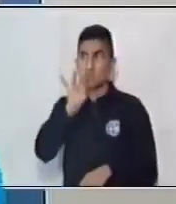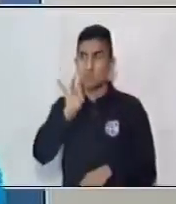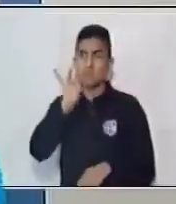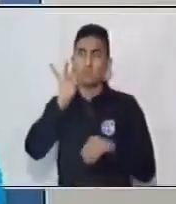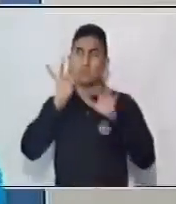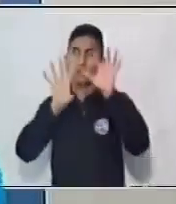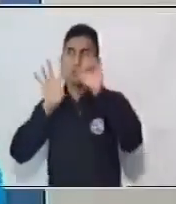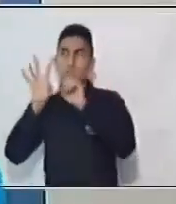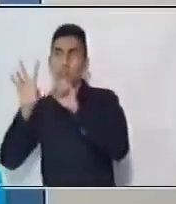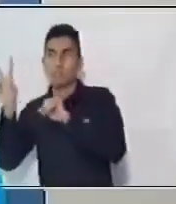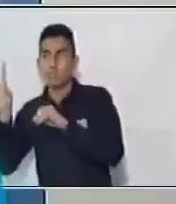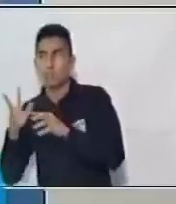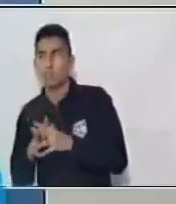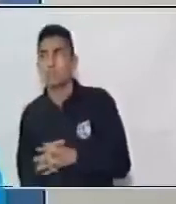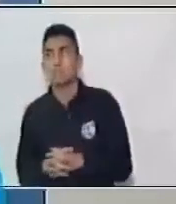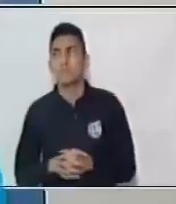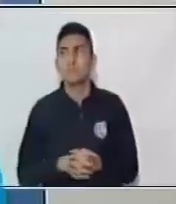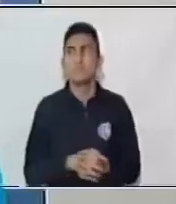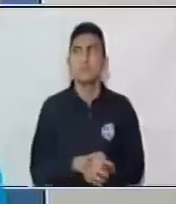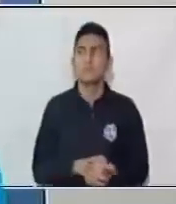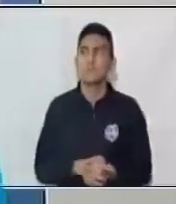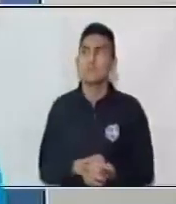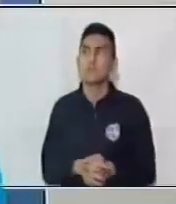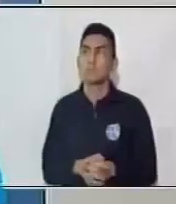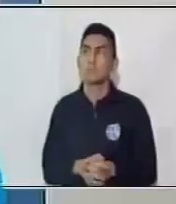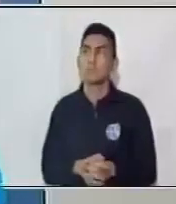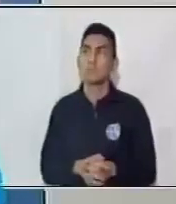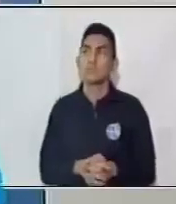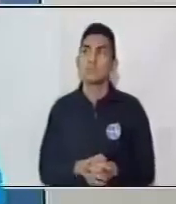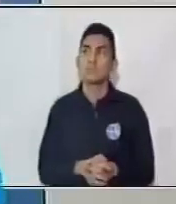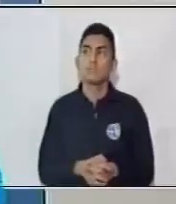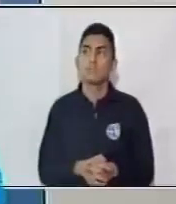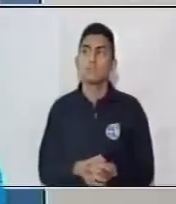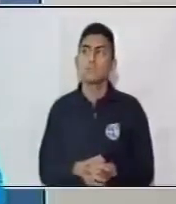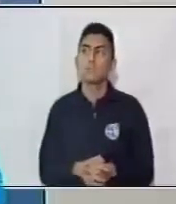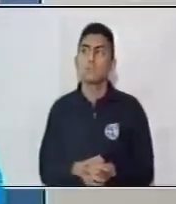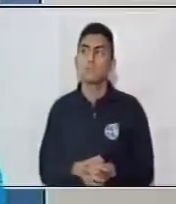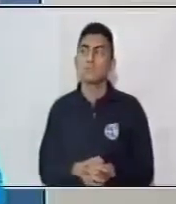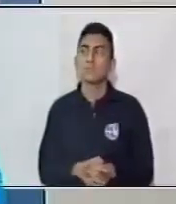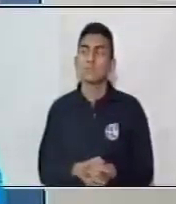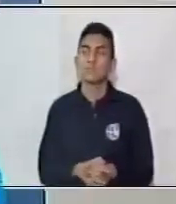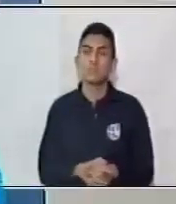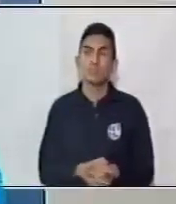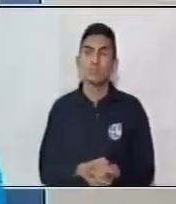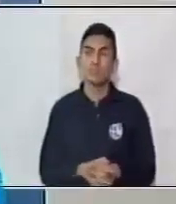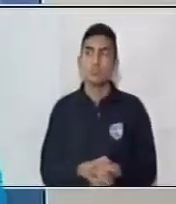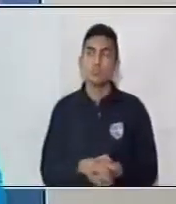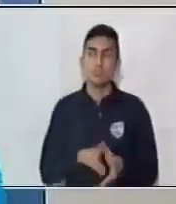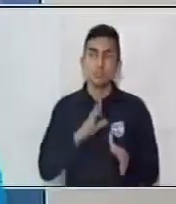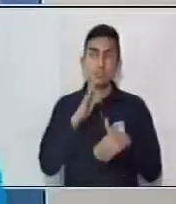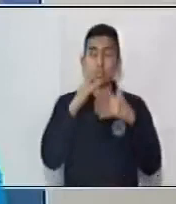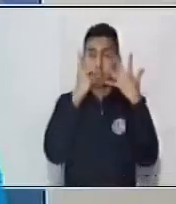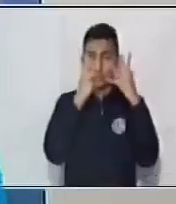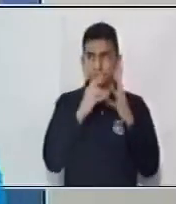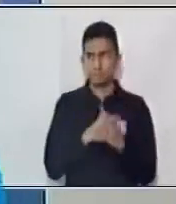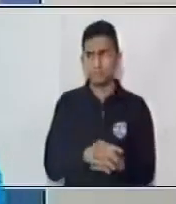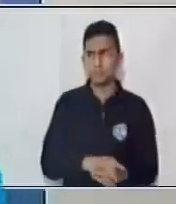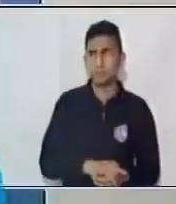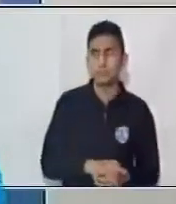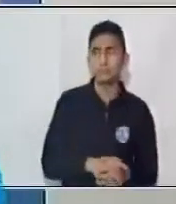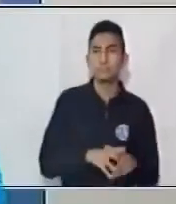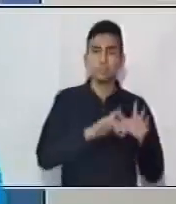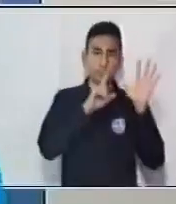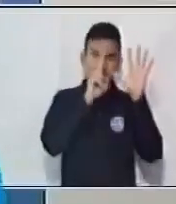los números que son divisibles también, ¿sí? 12, después de 12 puede ser el 16. Y de 6, está el